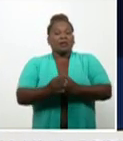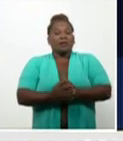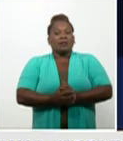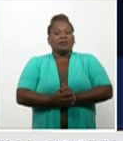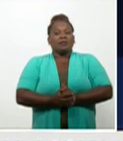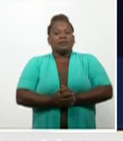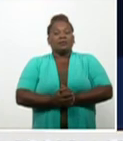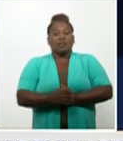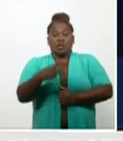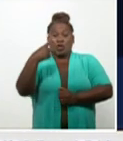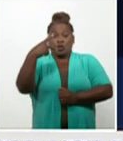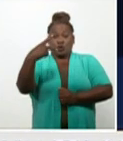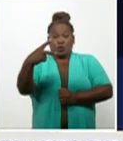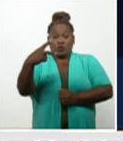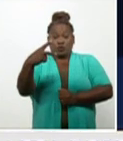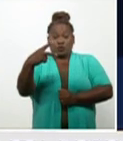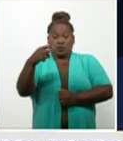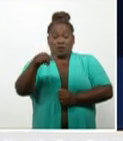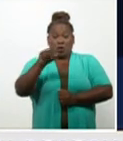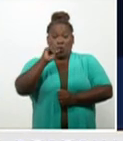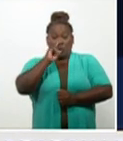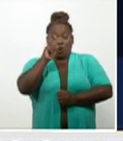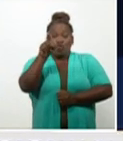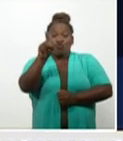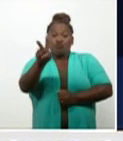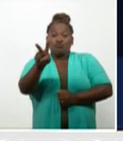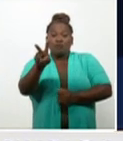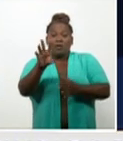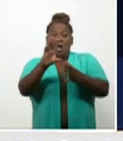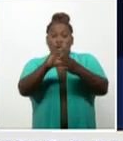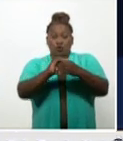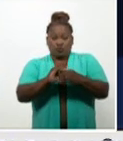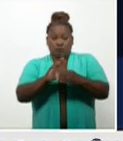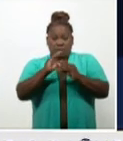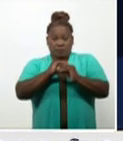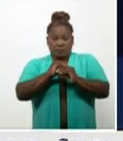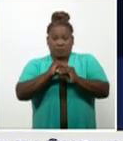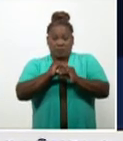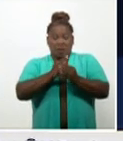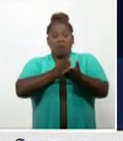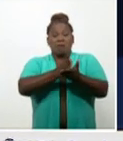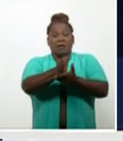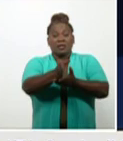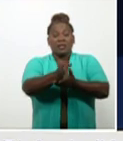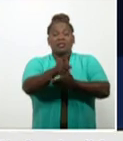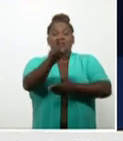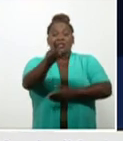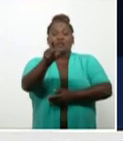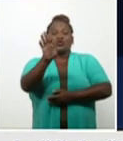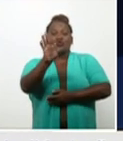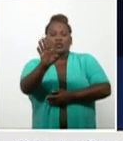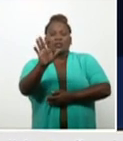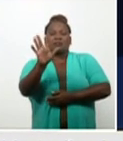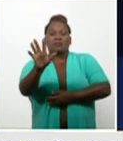2 de junio, 12 de la noche, se mantenía los 185 países